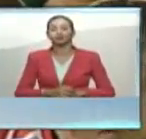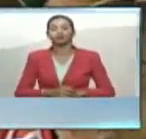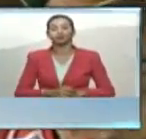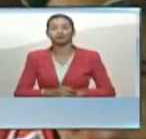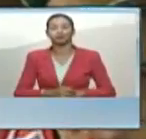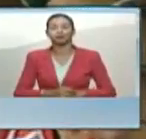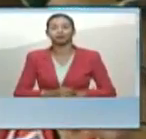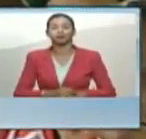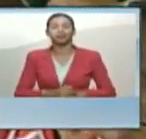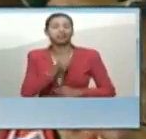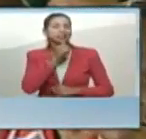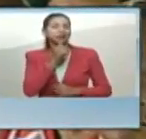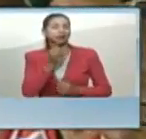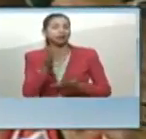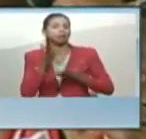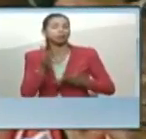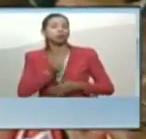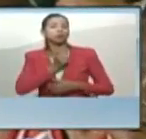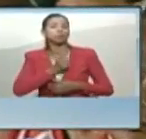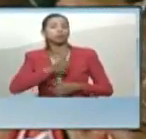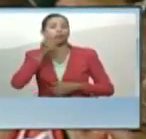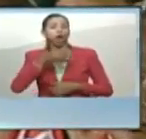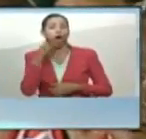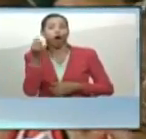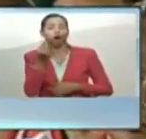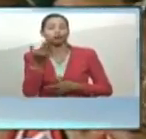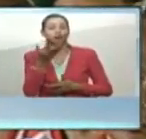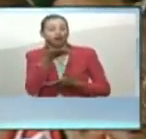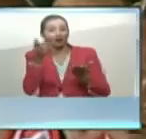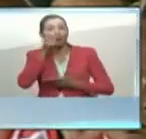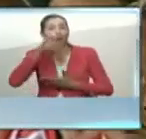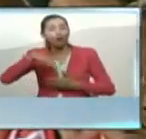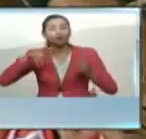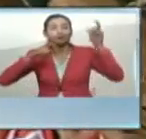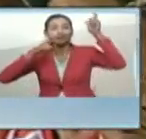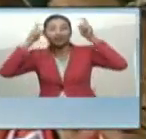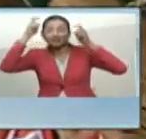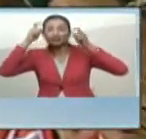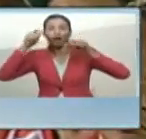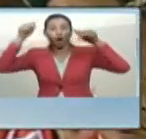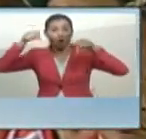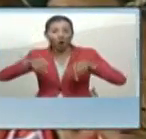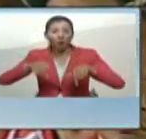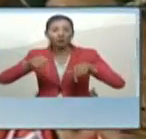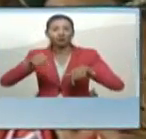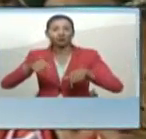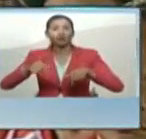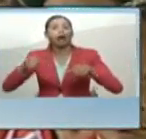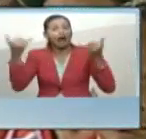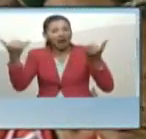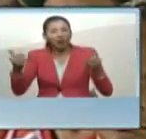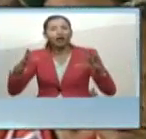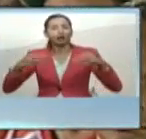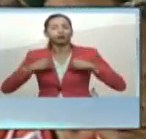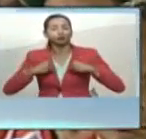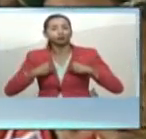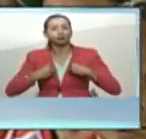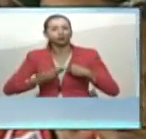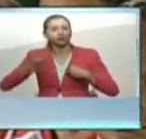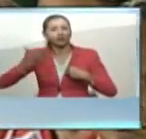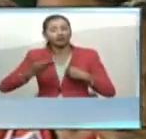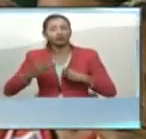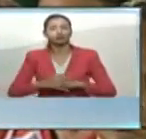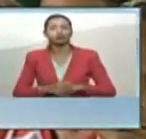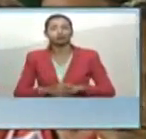bolivariana sean nuestra juventud, sean el pueblo chavista, que hoy en día asumen esa importancia, que los